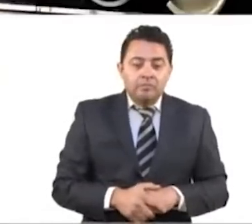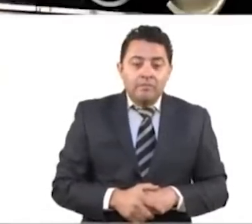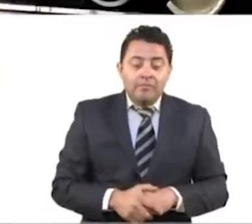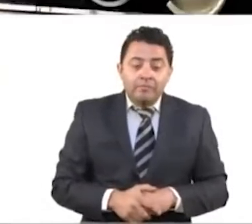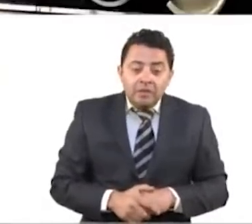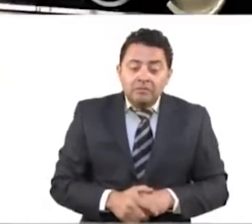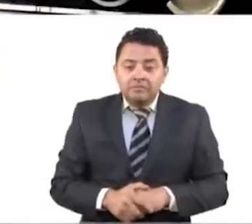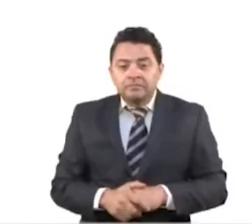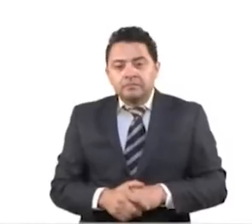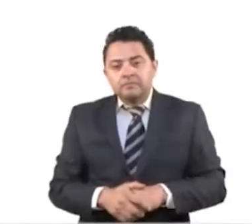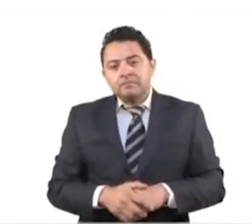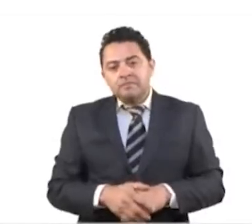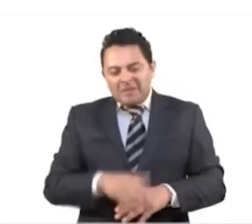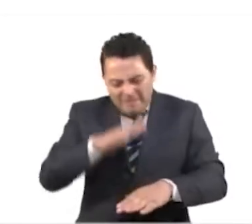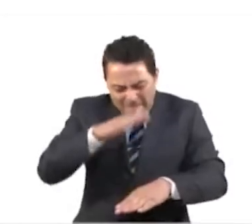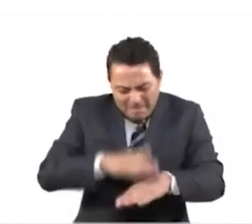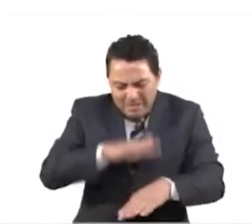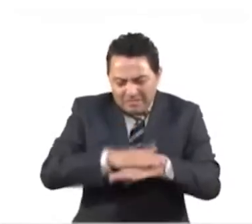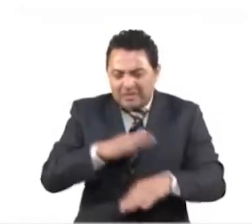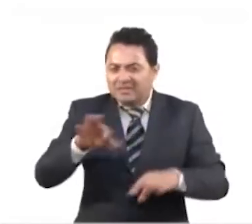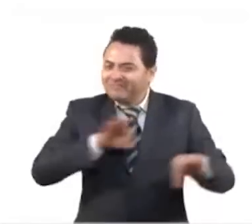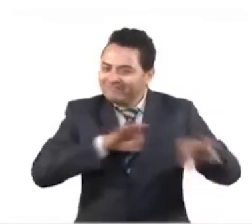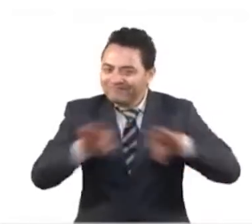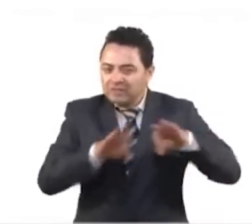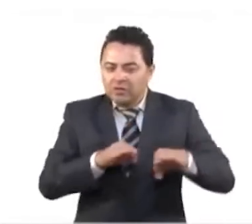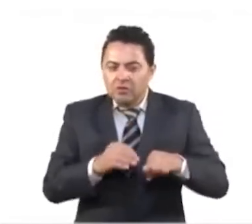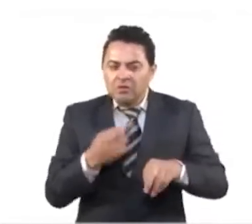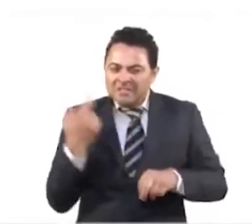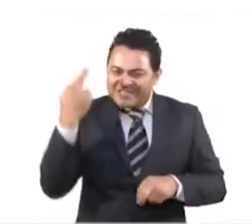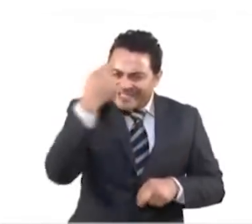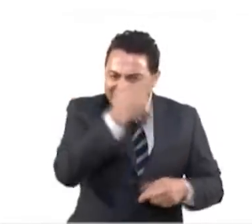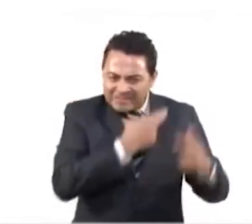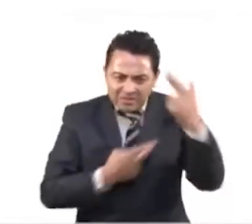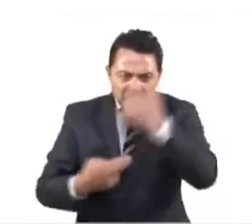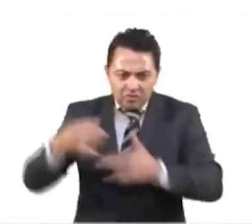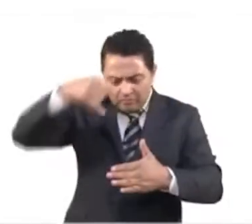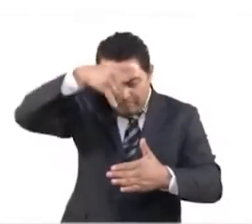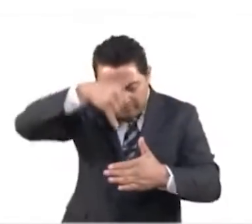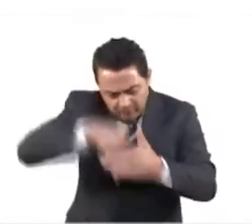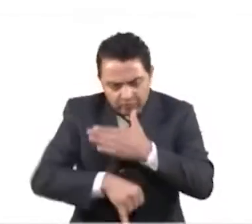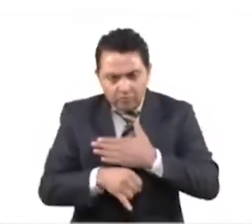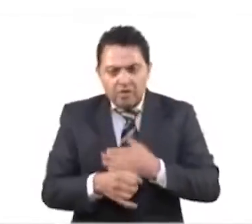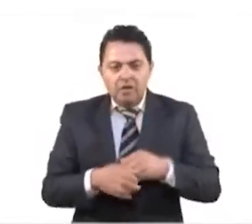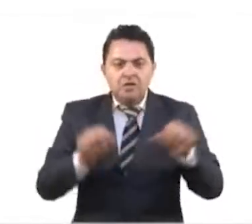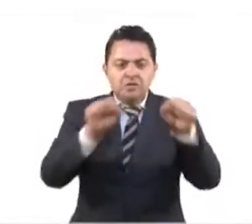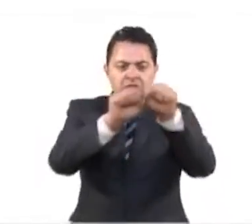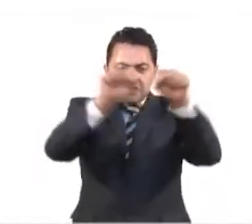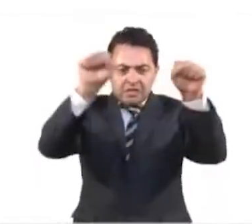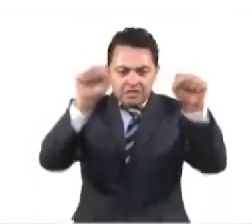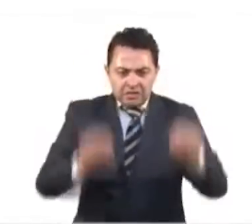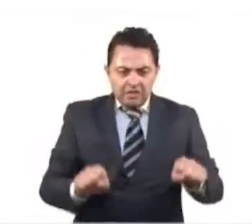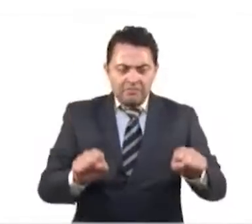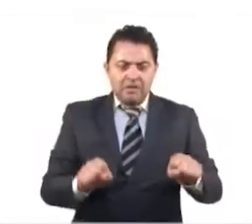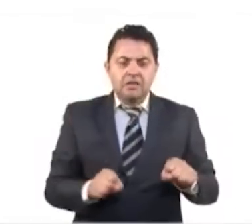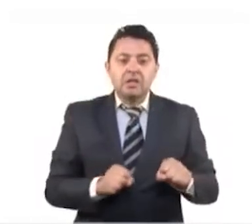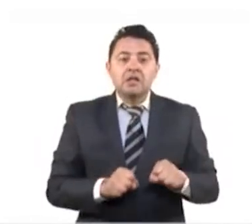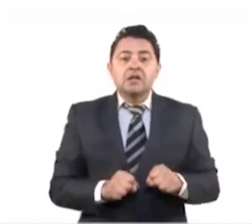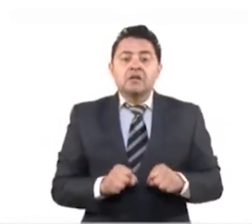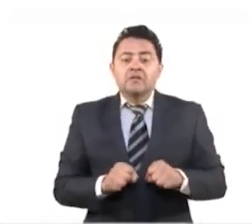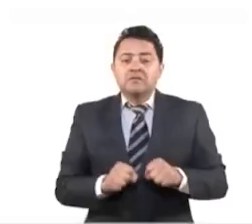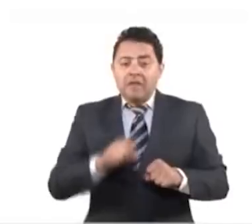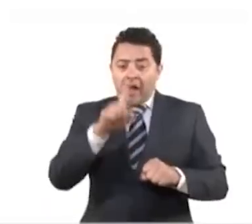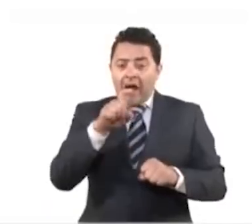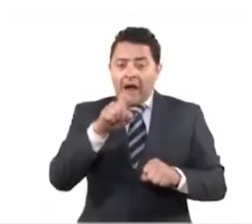Pero no fue todo. También hicimos una revisión integral de todos los sistemas. Los sistemas de cárcamos y drenajes,